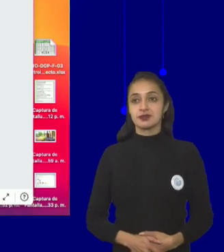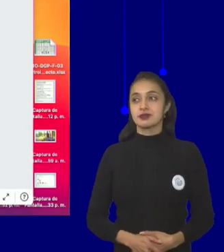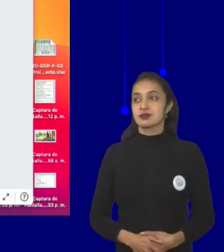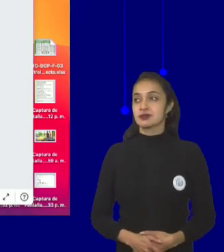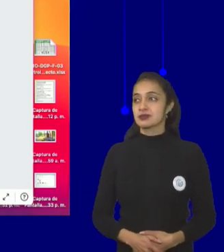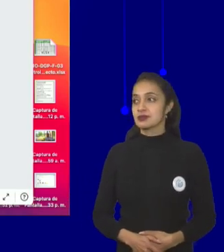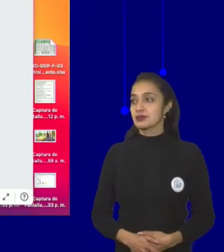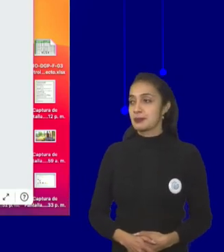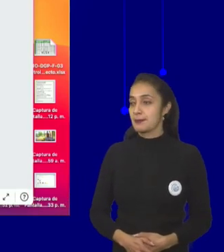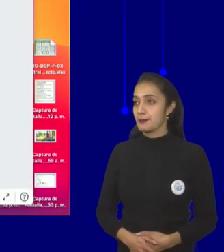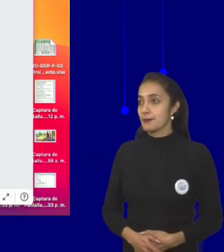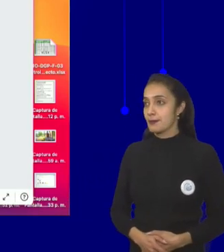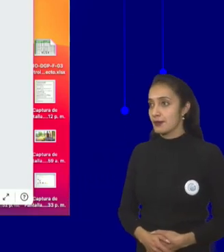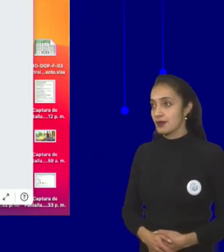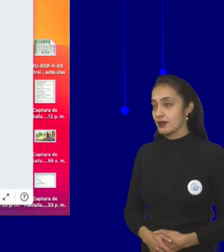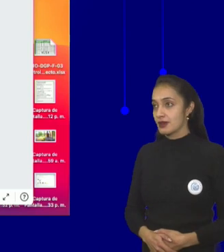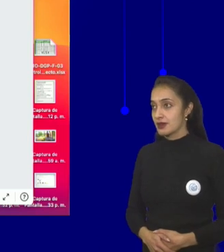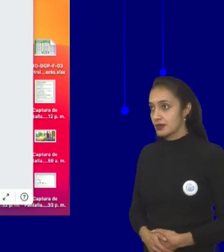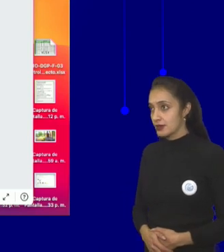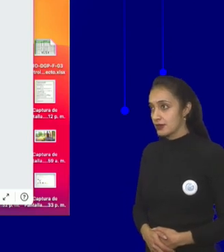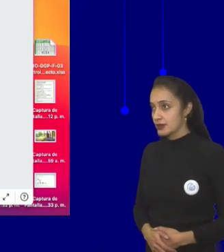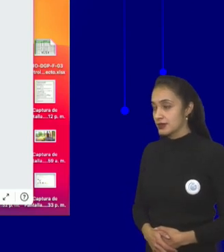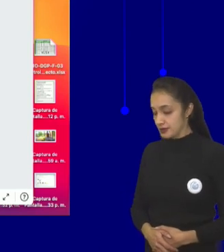¿Cuánto tiempo tenemos si hay preguntas?